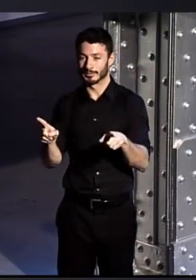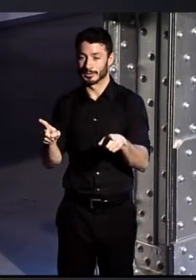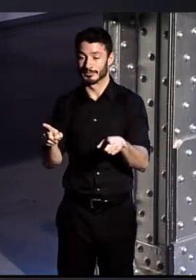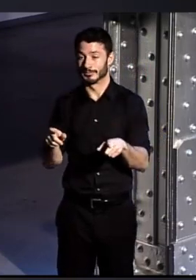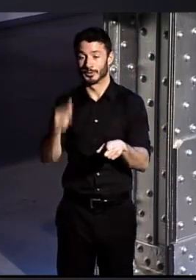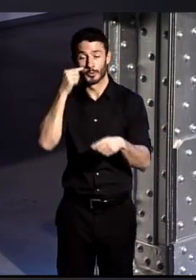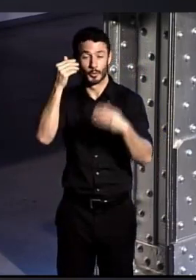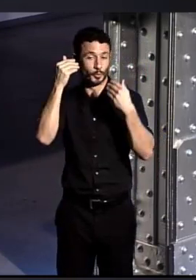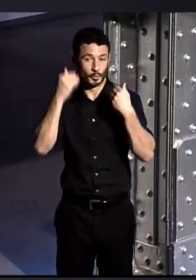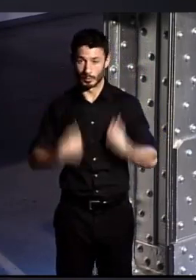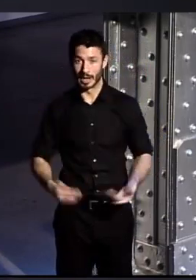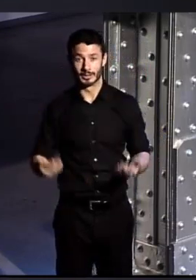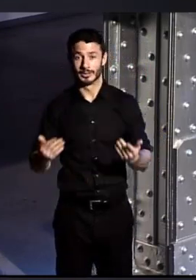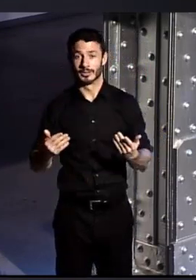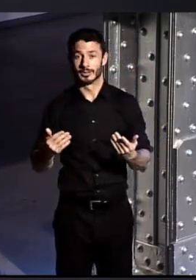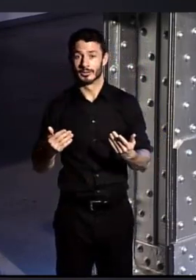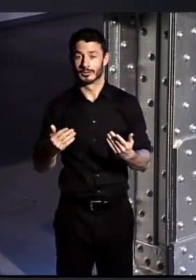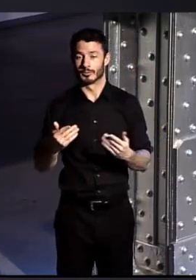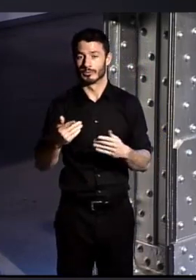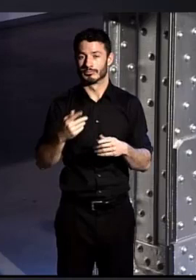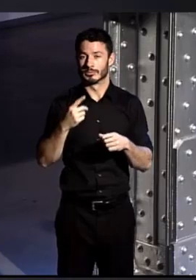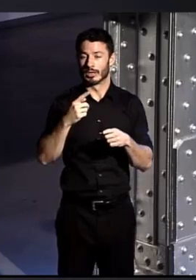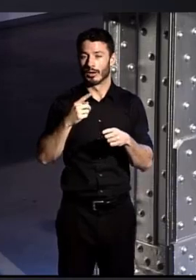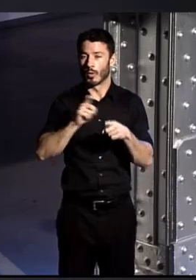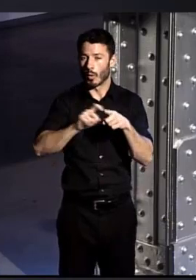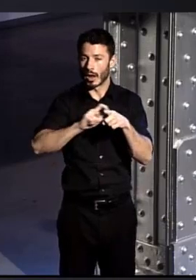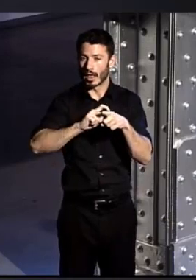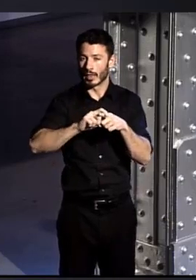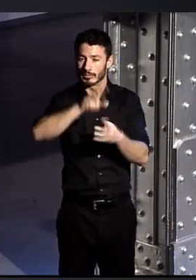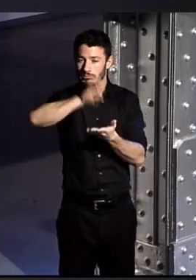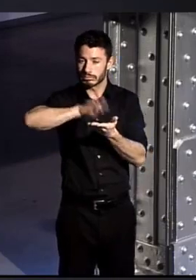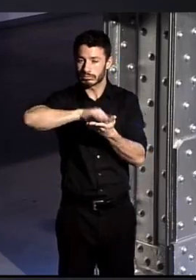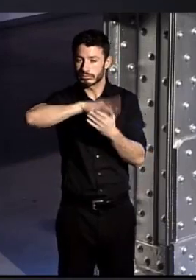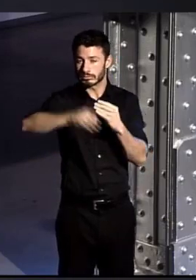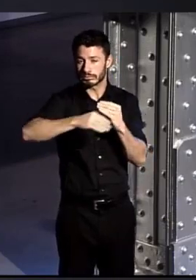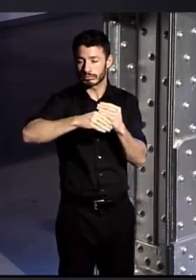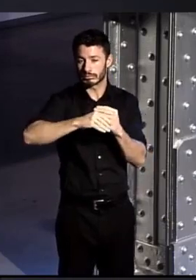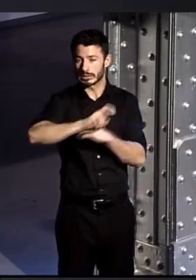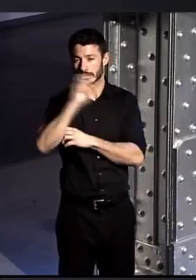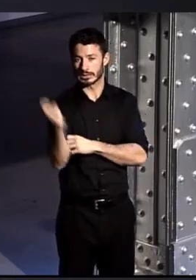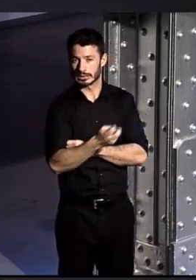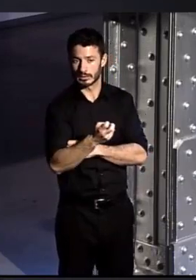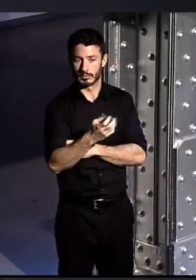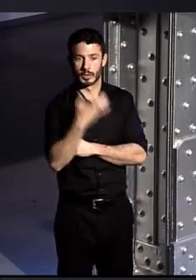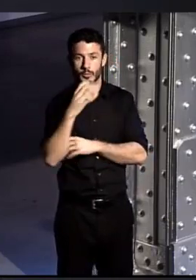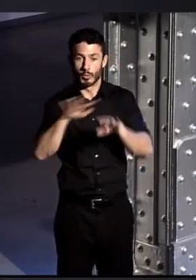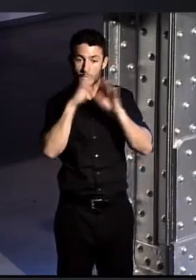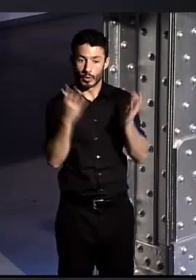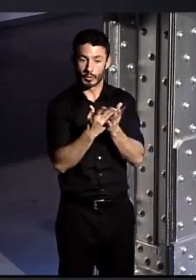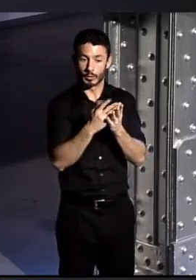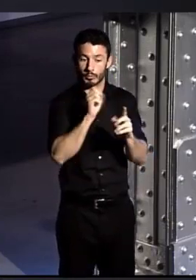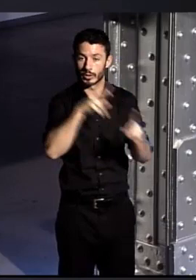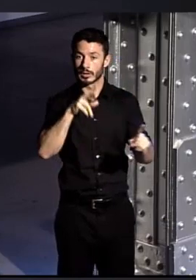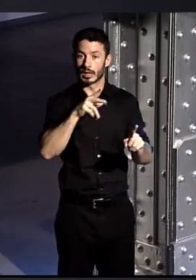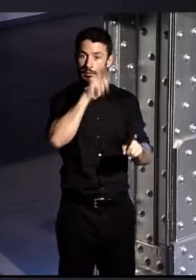somos una infinita suma de atributos. Entonces, tampoco es lo mismo el mundo para un hombre rico y para un hombre pobre.